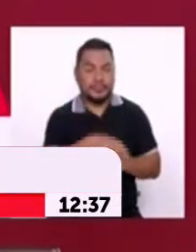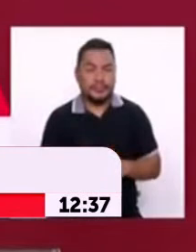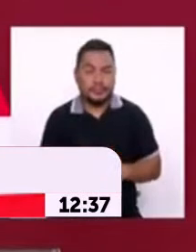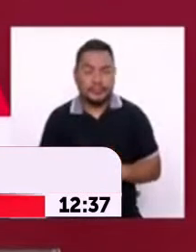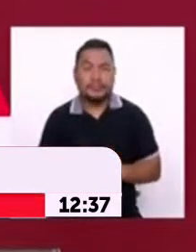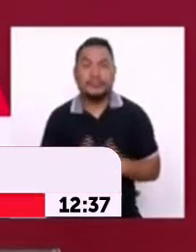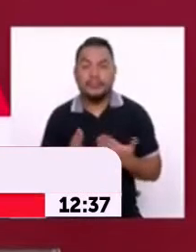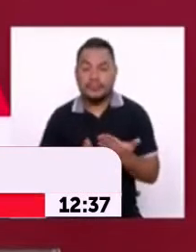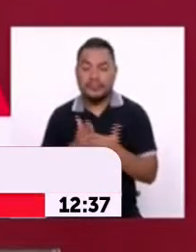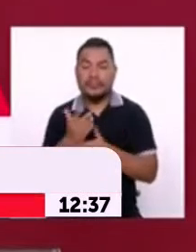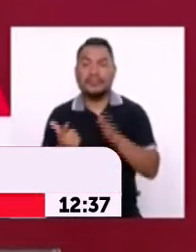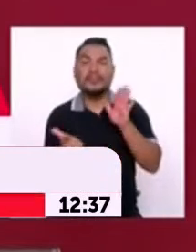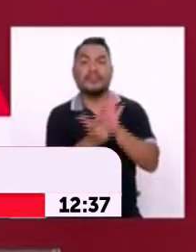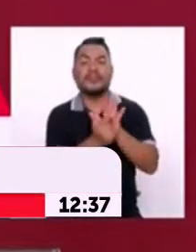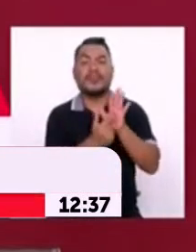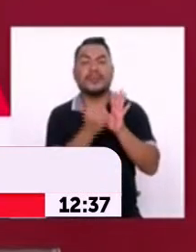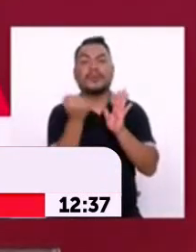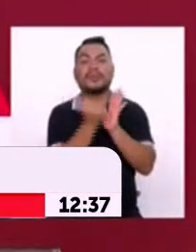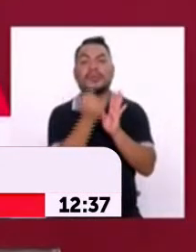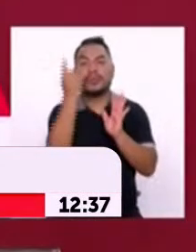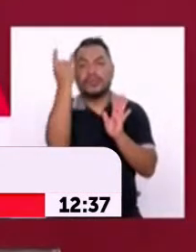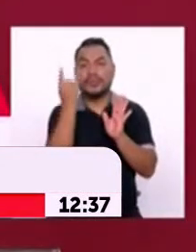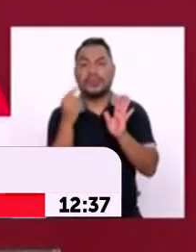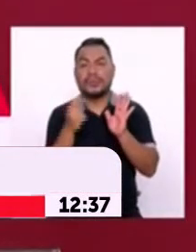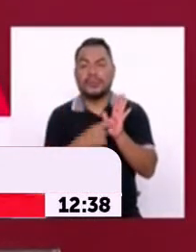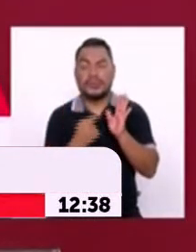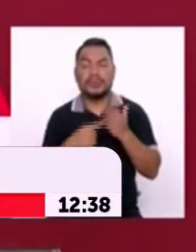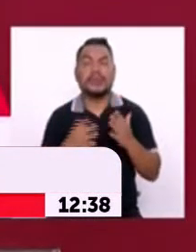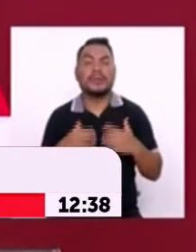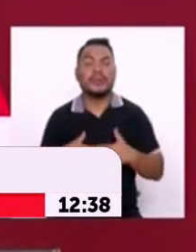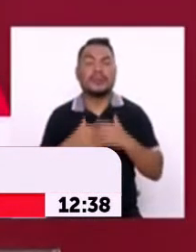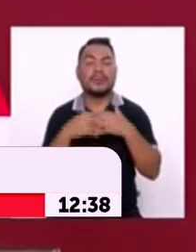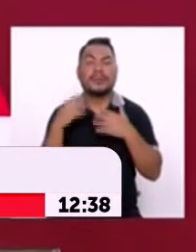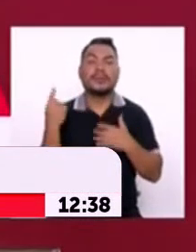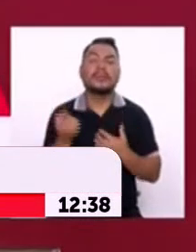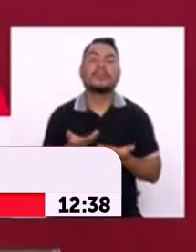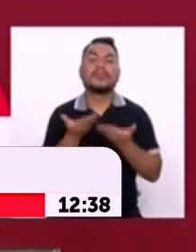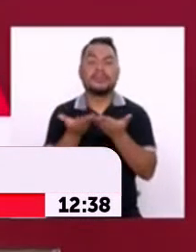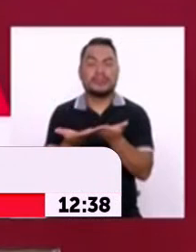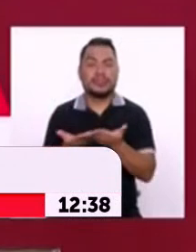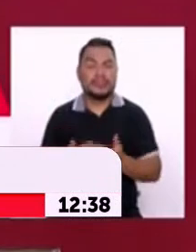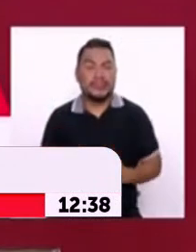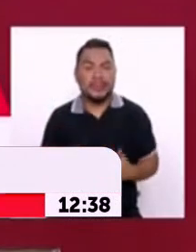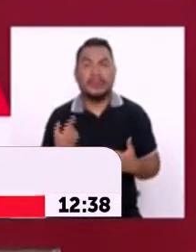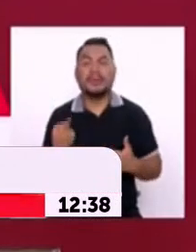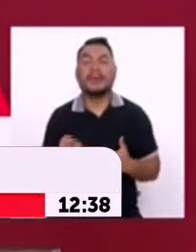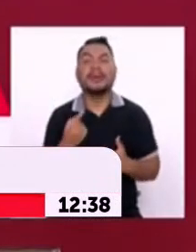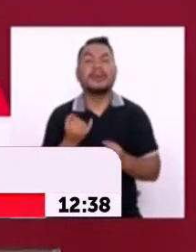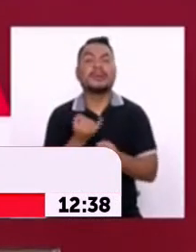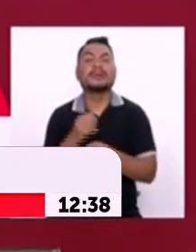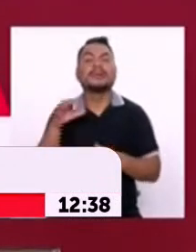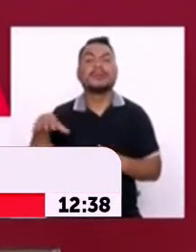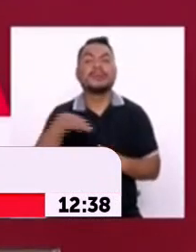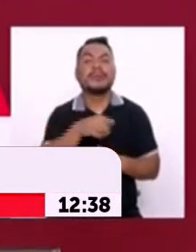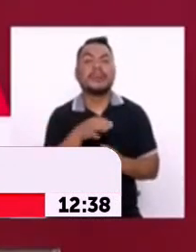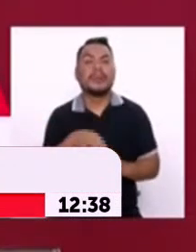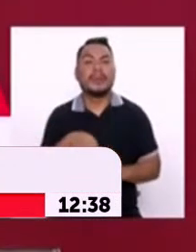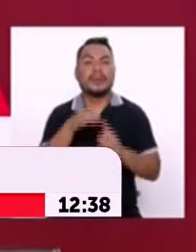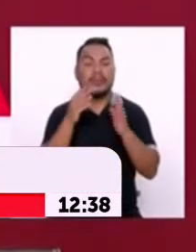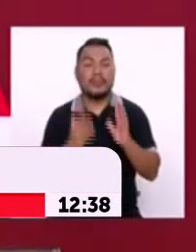locales. Mediante decreto de urgencia se creó el programa de fortalecimiento patrimonial de las